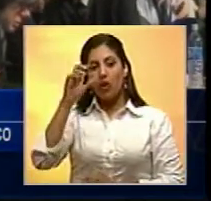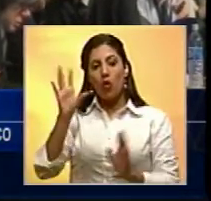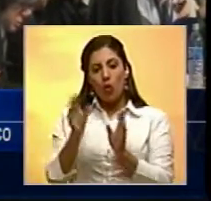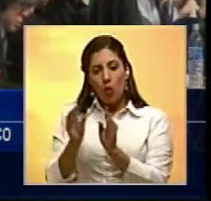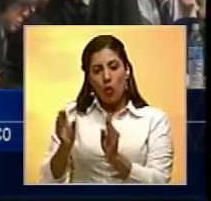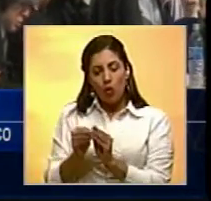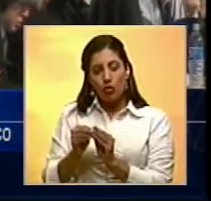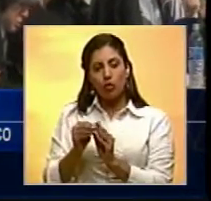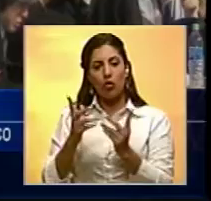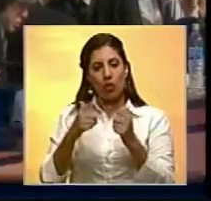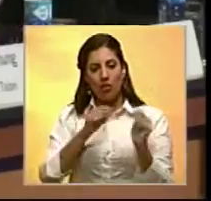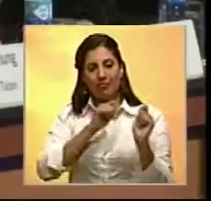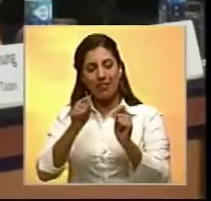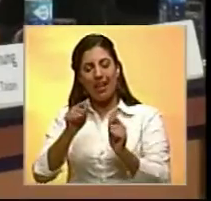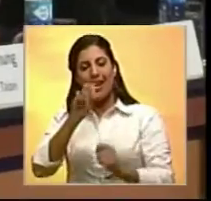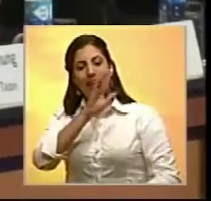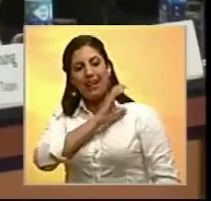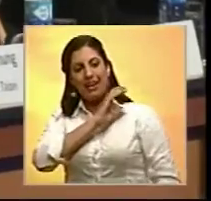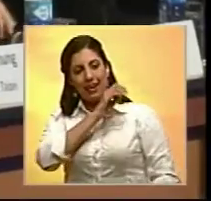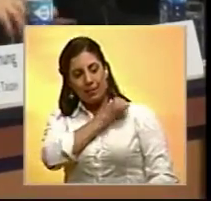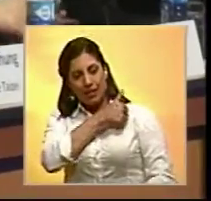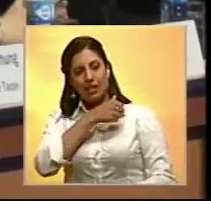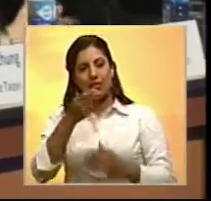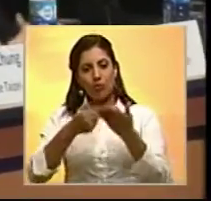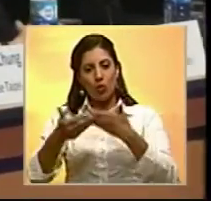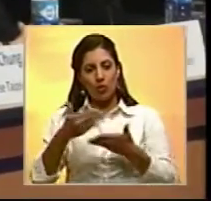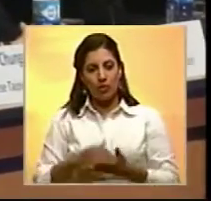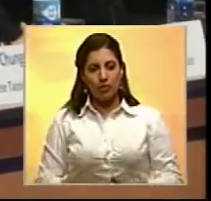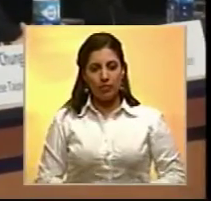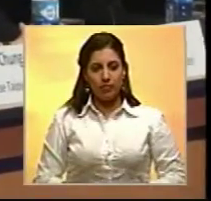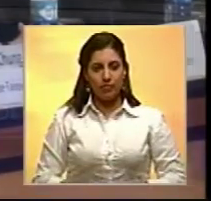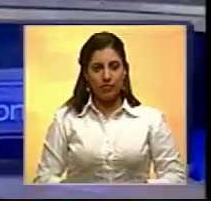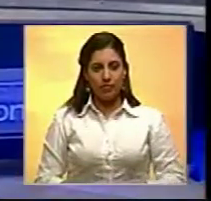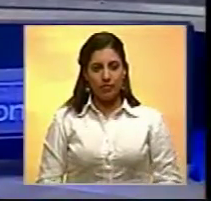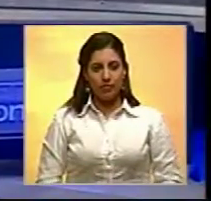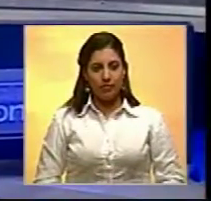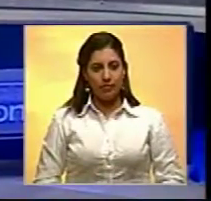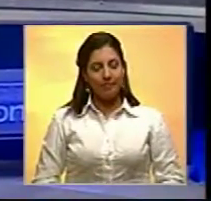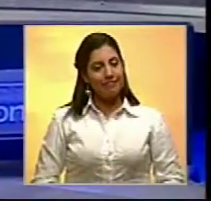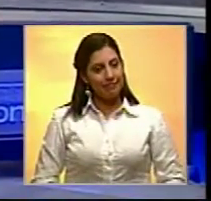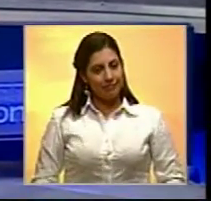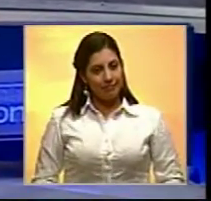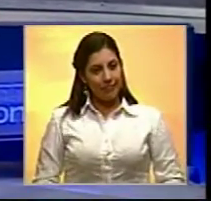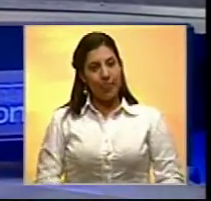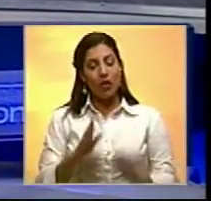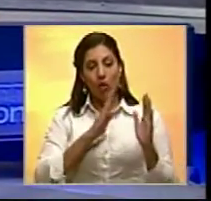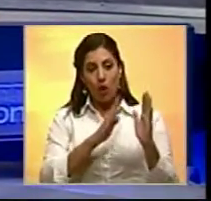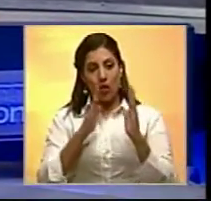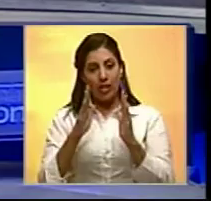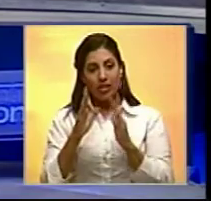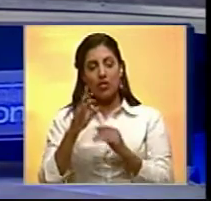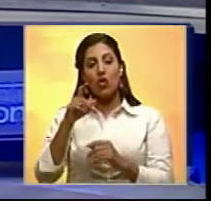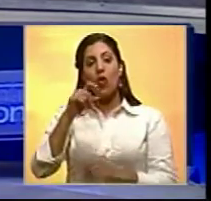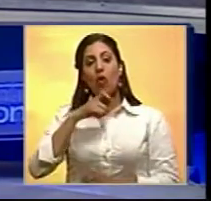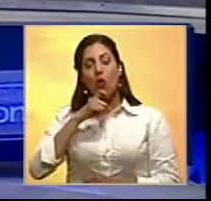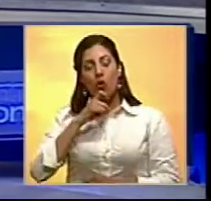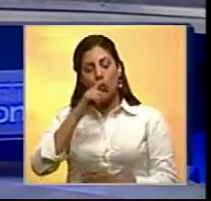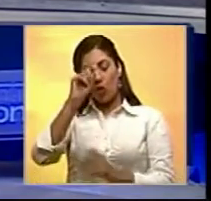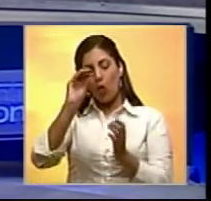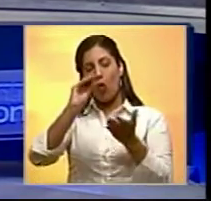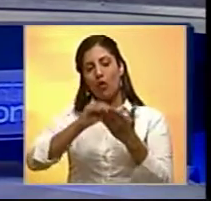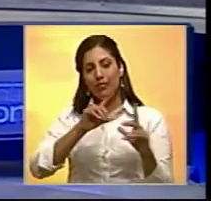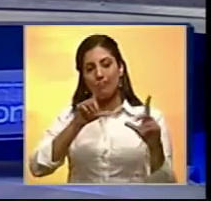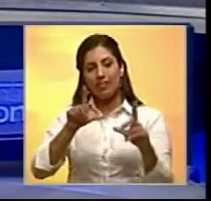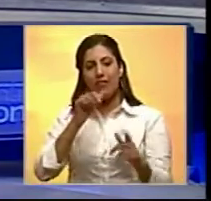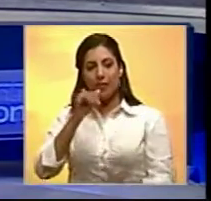conclusiones emitidas por representantes económicos. Y la organización Cóndor de Oro reconoció